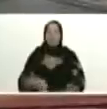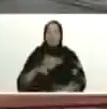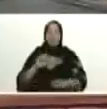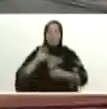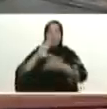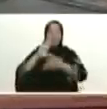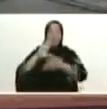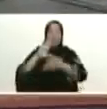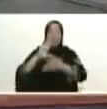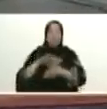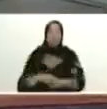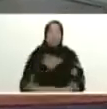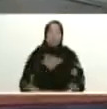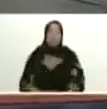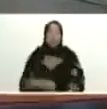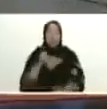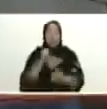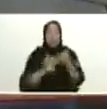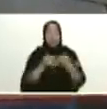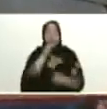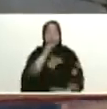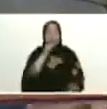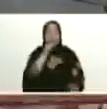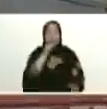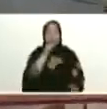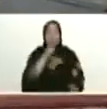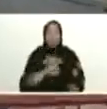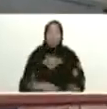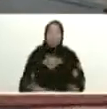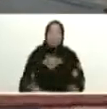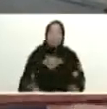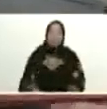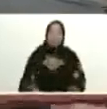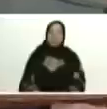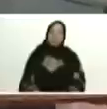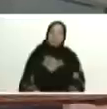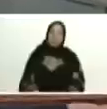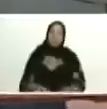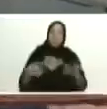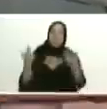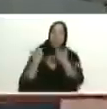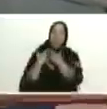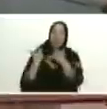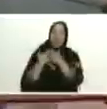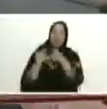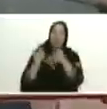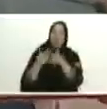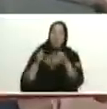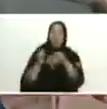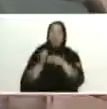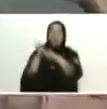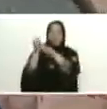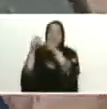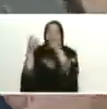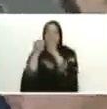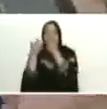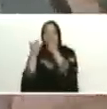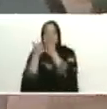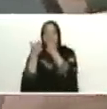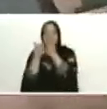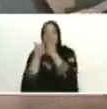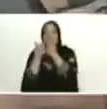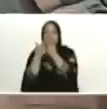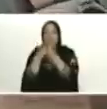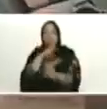El segundo hito histórico, mi comandante en jefe, trata de la Guerra de la Federación, liderado esa guerra